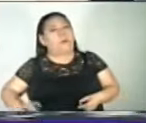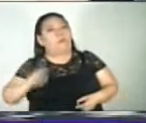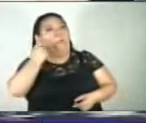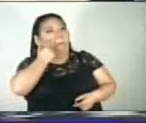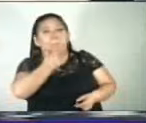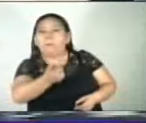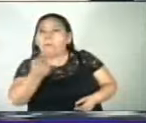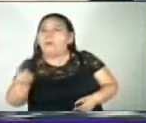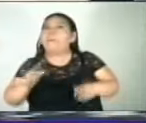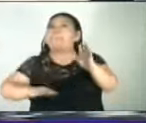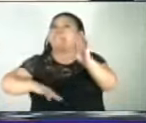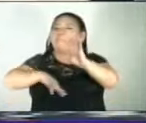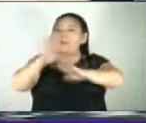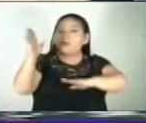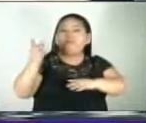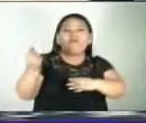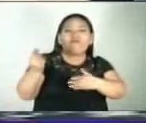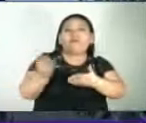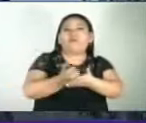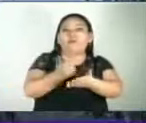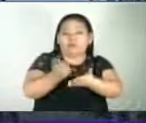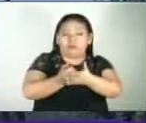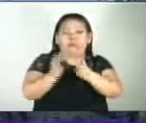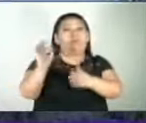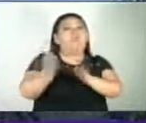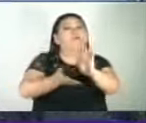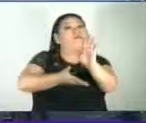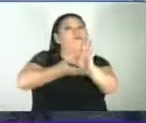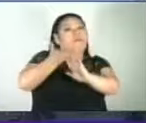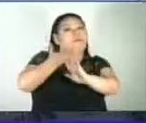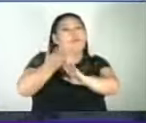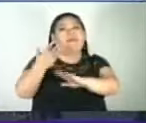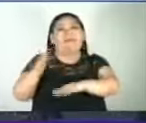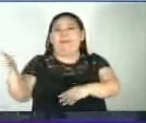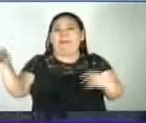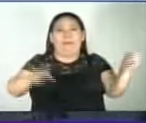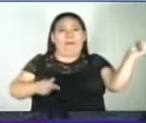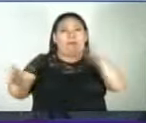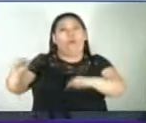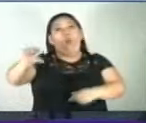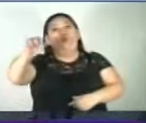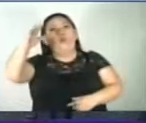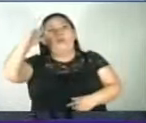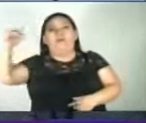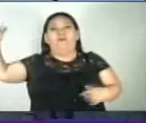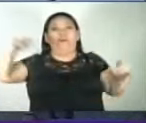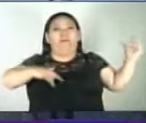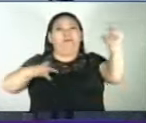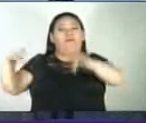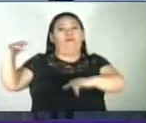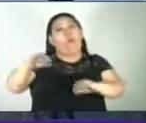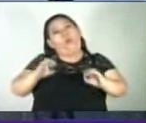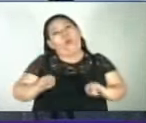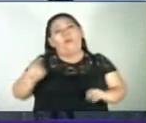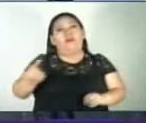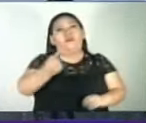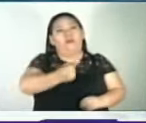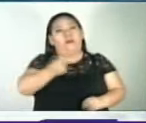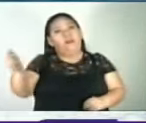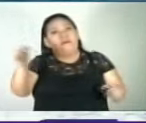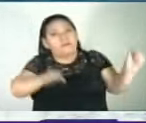los rubros más destacados en materia económica. La llegada de turistas extranjeros y salvadoreños que residen en el